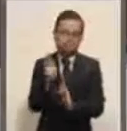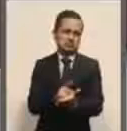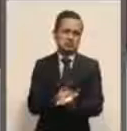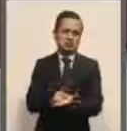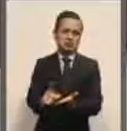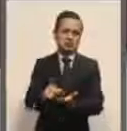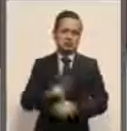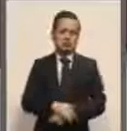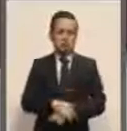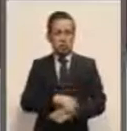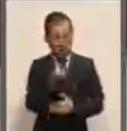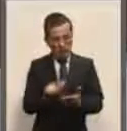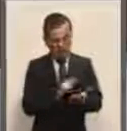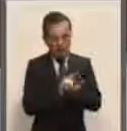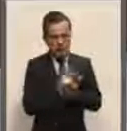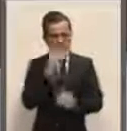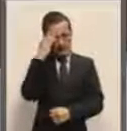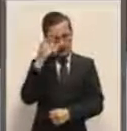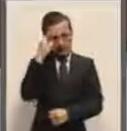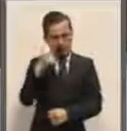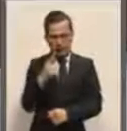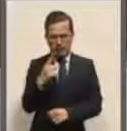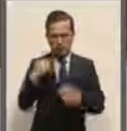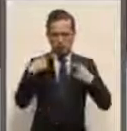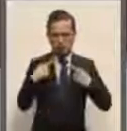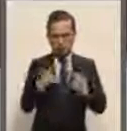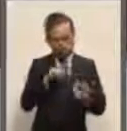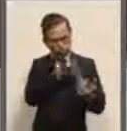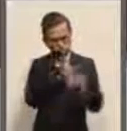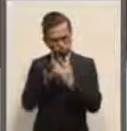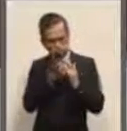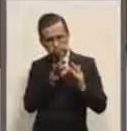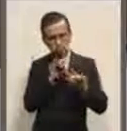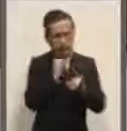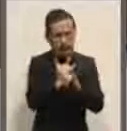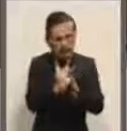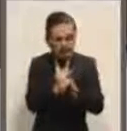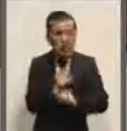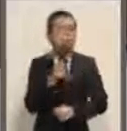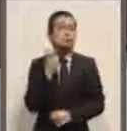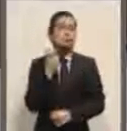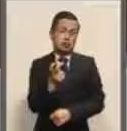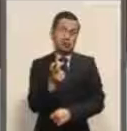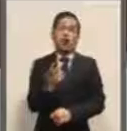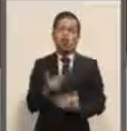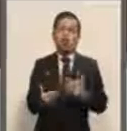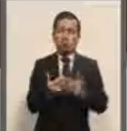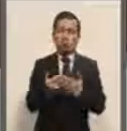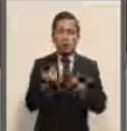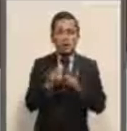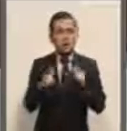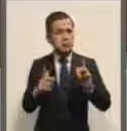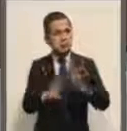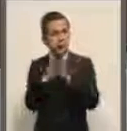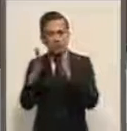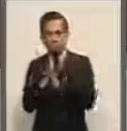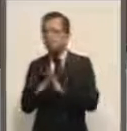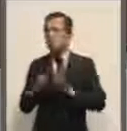la Ley General de la Ciudadanía Digital, la democracia mexicana evoluciona a otra